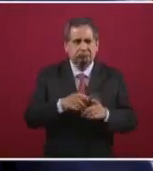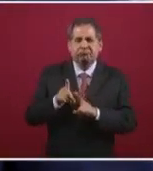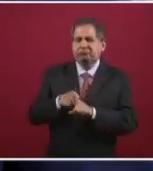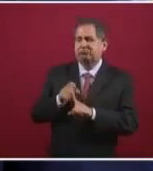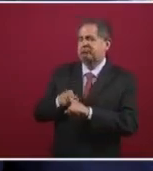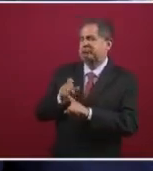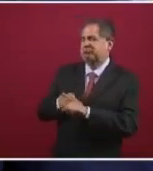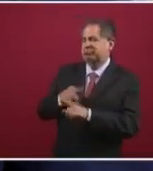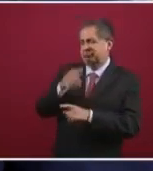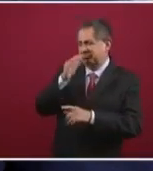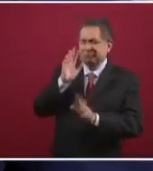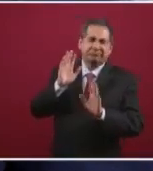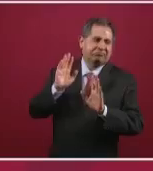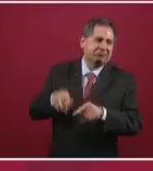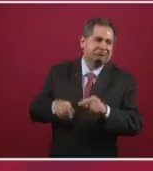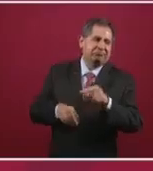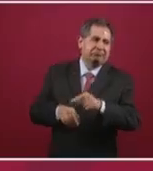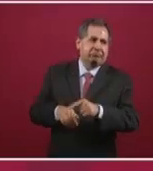burlándose